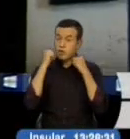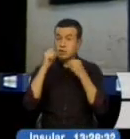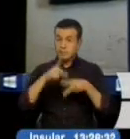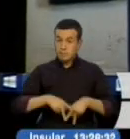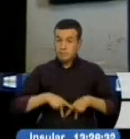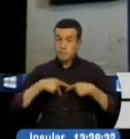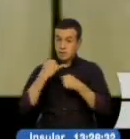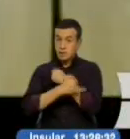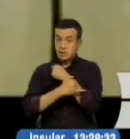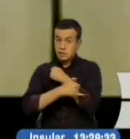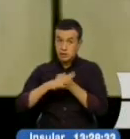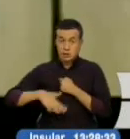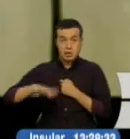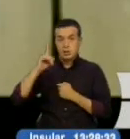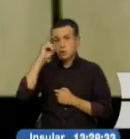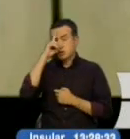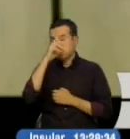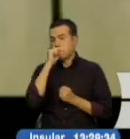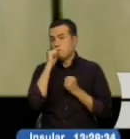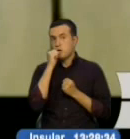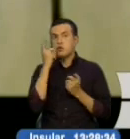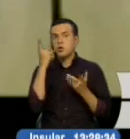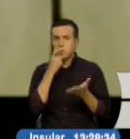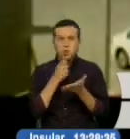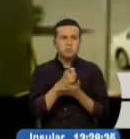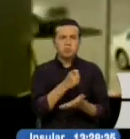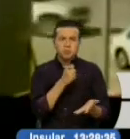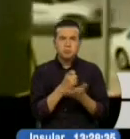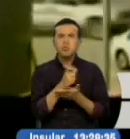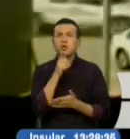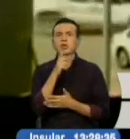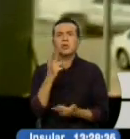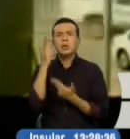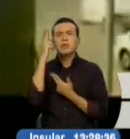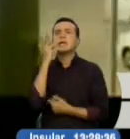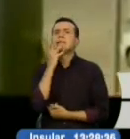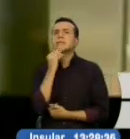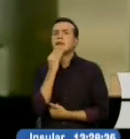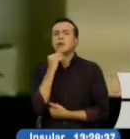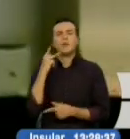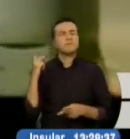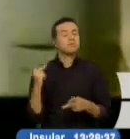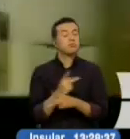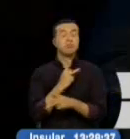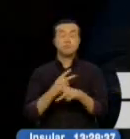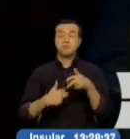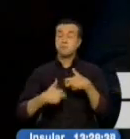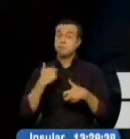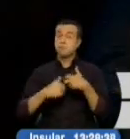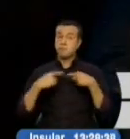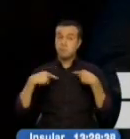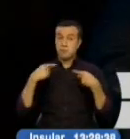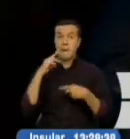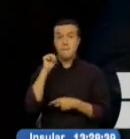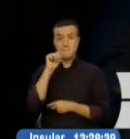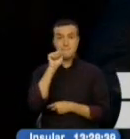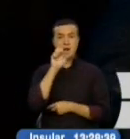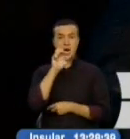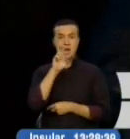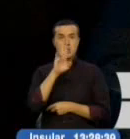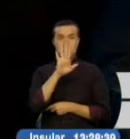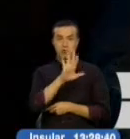vivir en su país, lugar en el cual la represión por parte del ejército israelí es cotidiana. Maher Abu